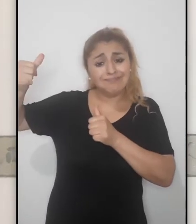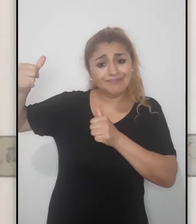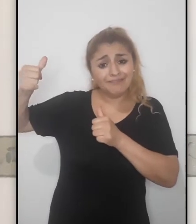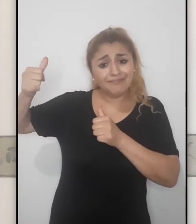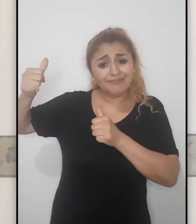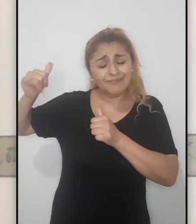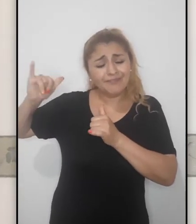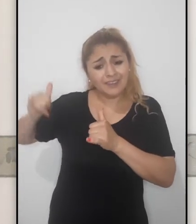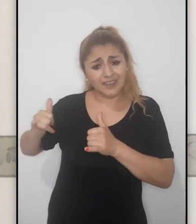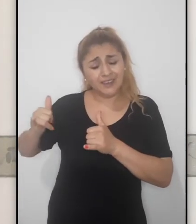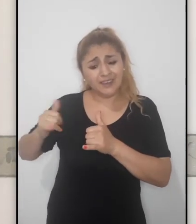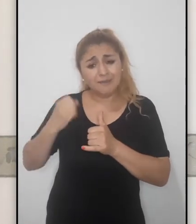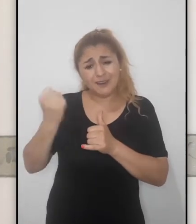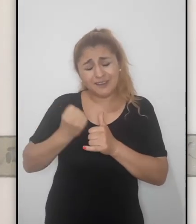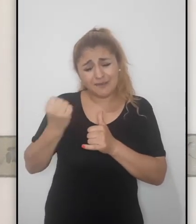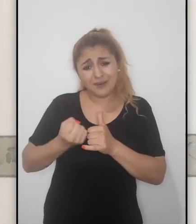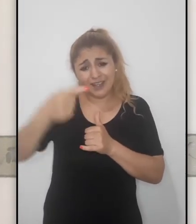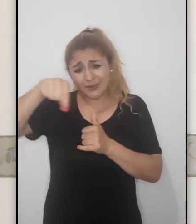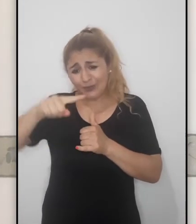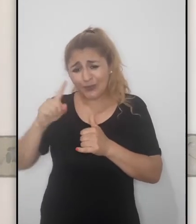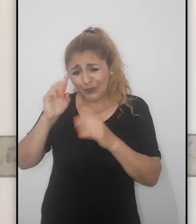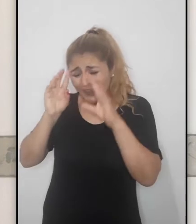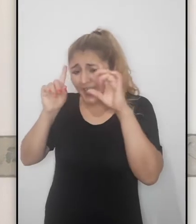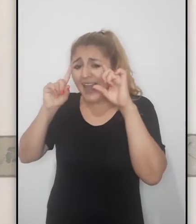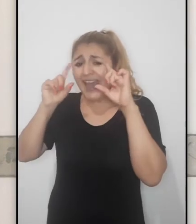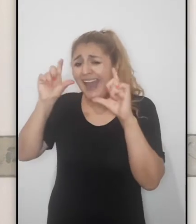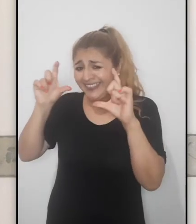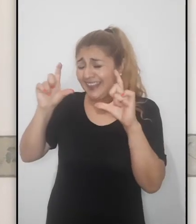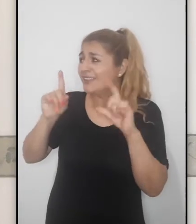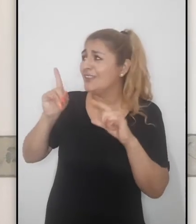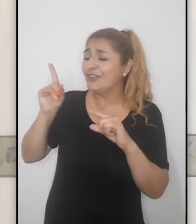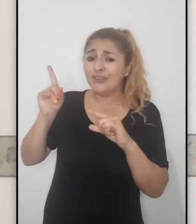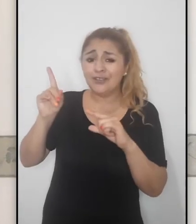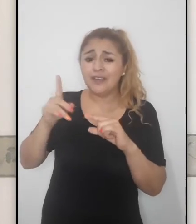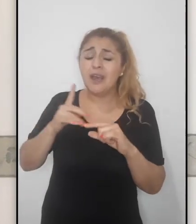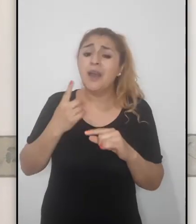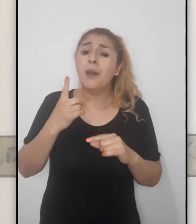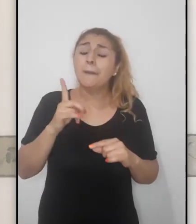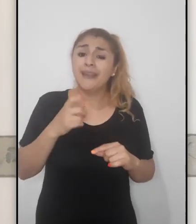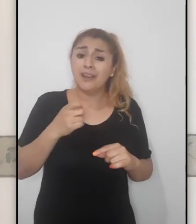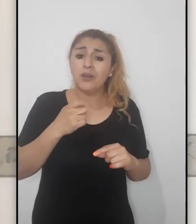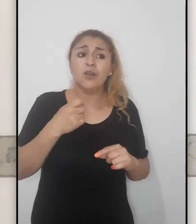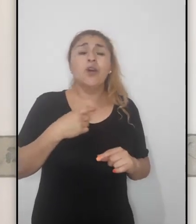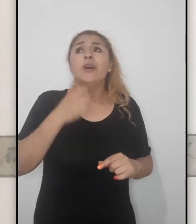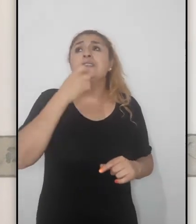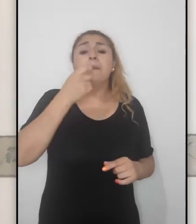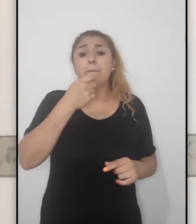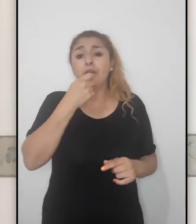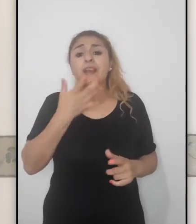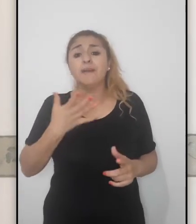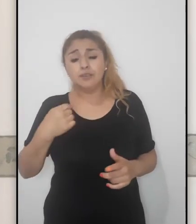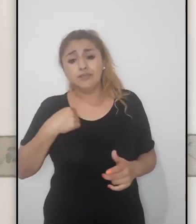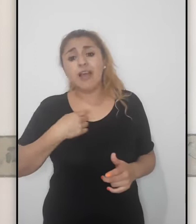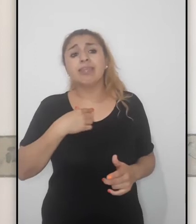por eso de importancia lo que estamos viendo soy un pecador significa reconocer nuestro fracaso